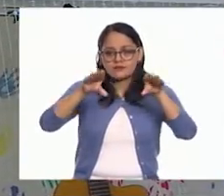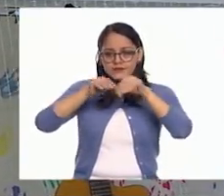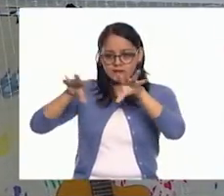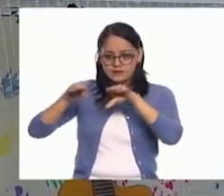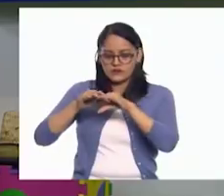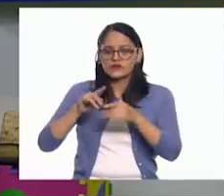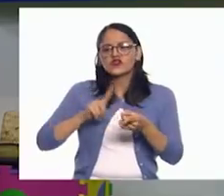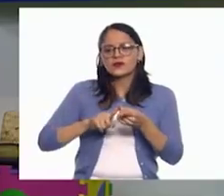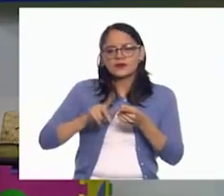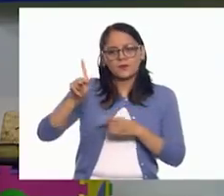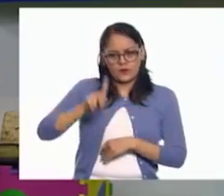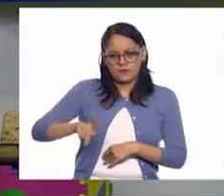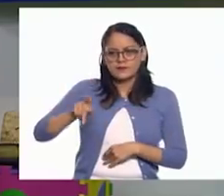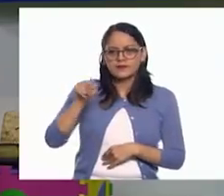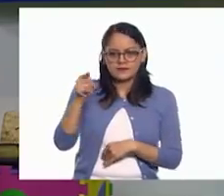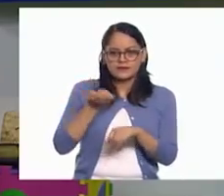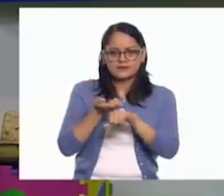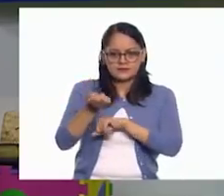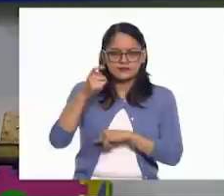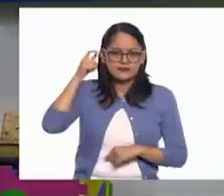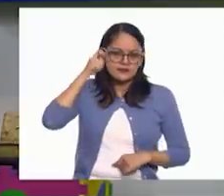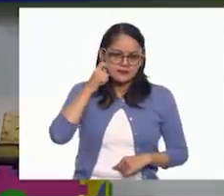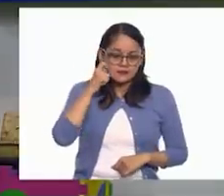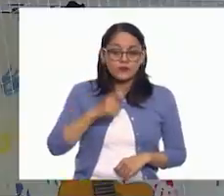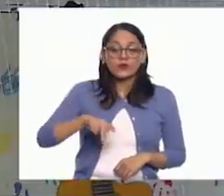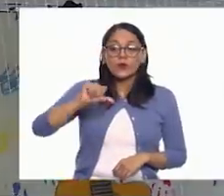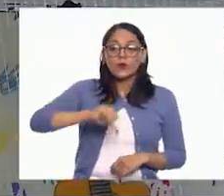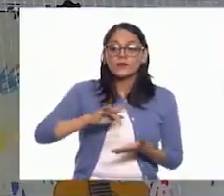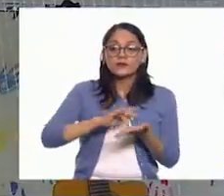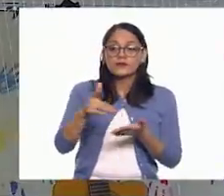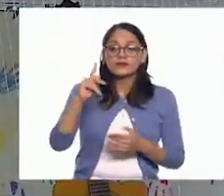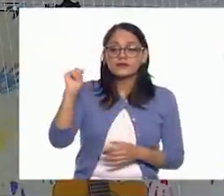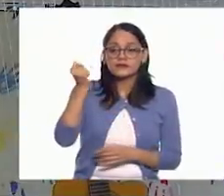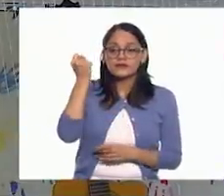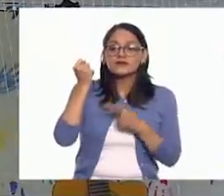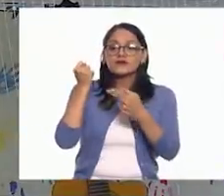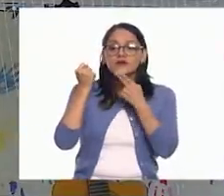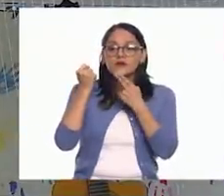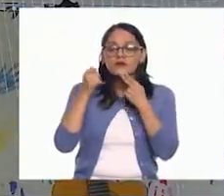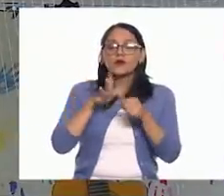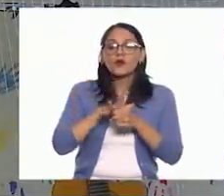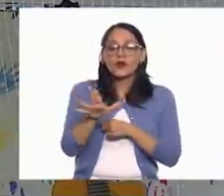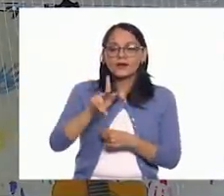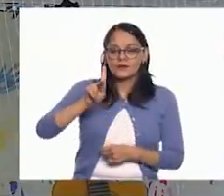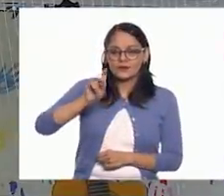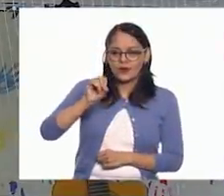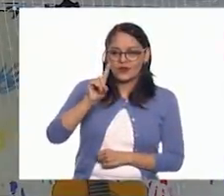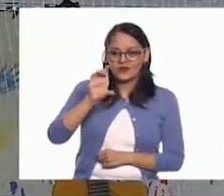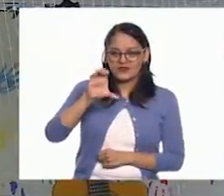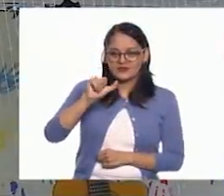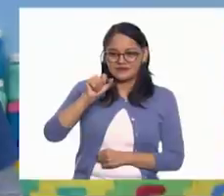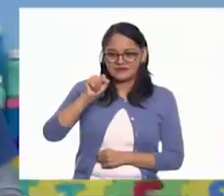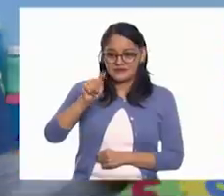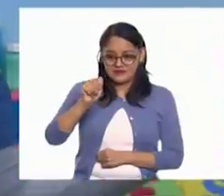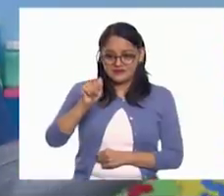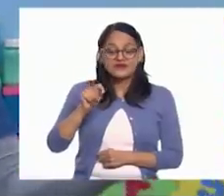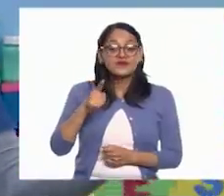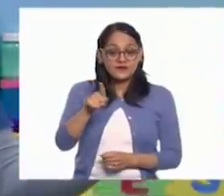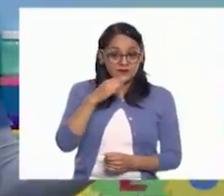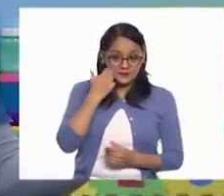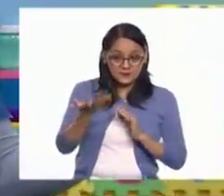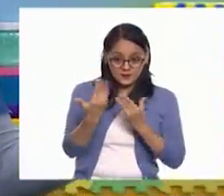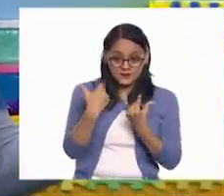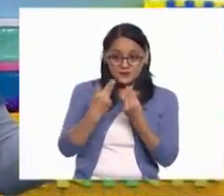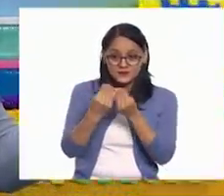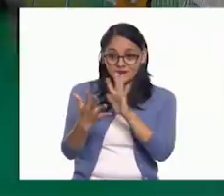de allá, de Guerrero. Pero hoy, gracias a la tecnología, podemos usar los podcasts. ¿Quieren participar conmigo el día de hoy? Pero